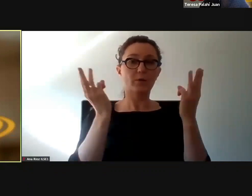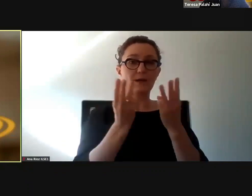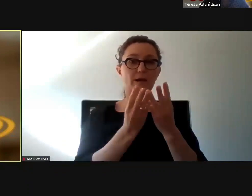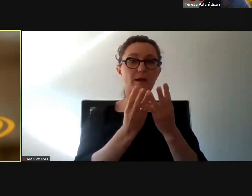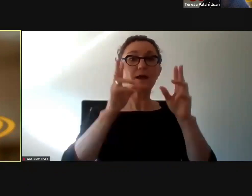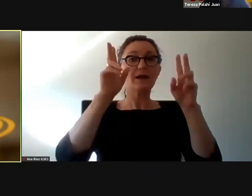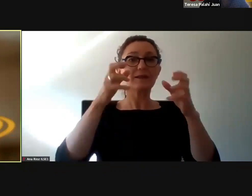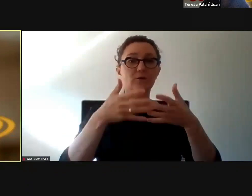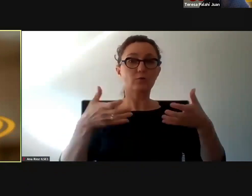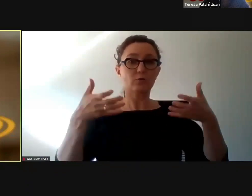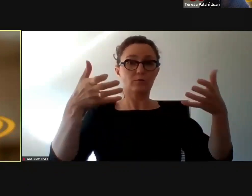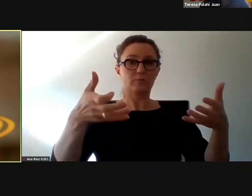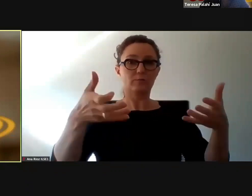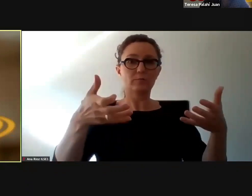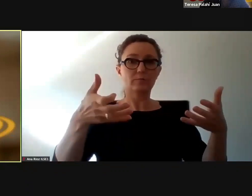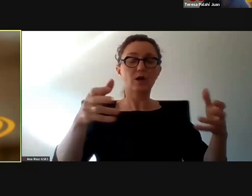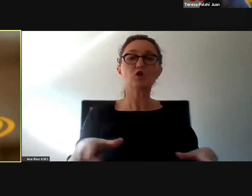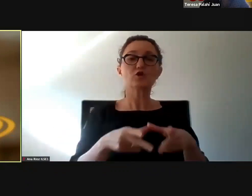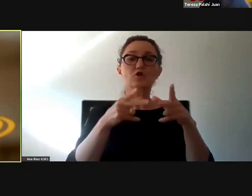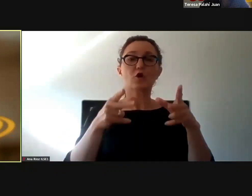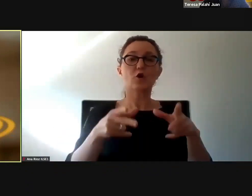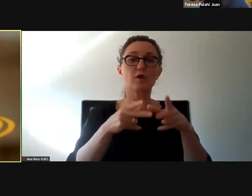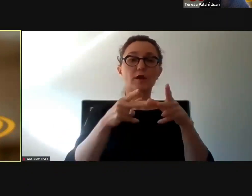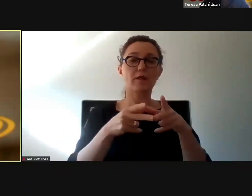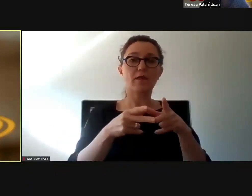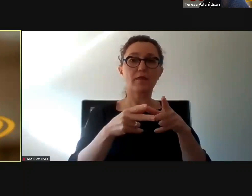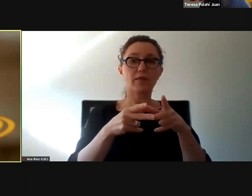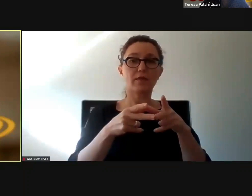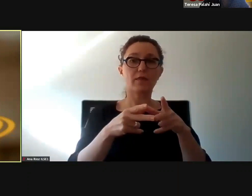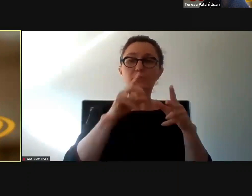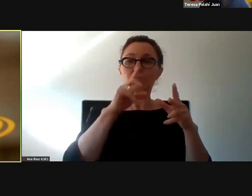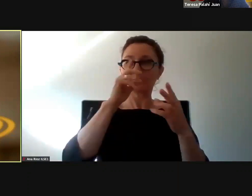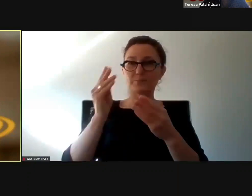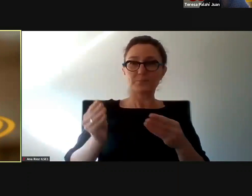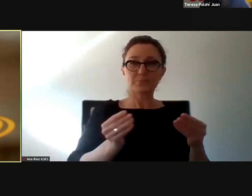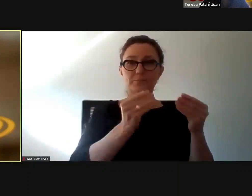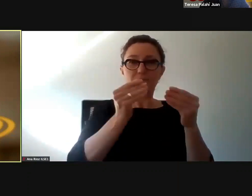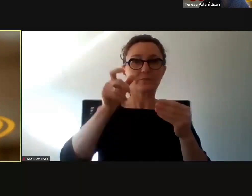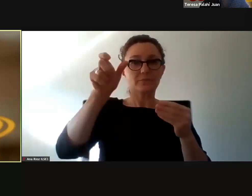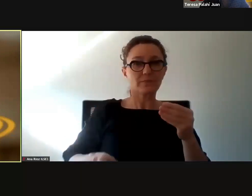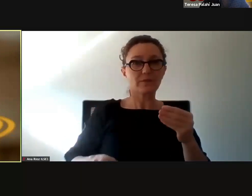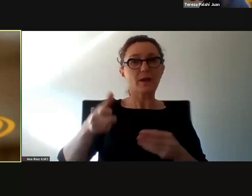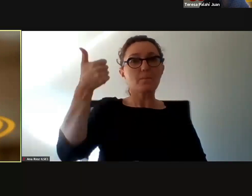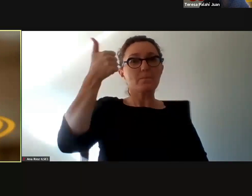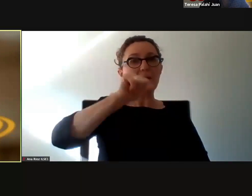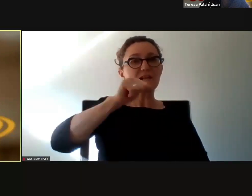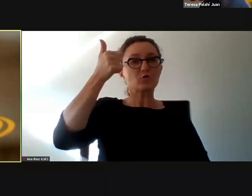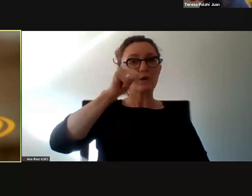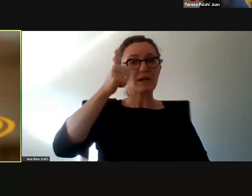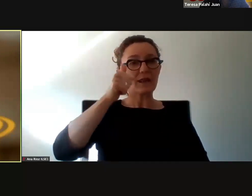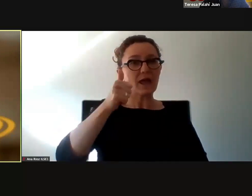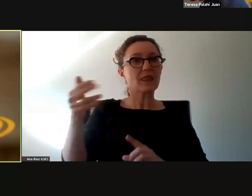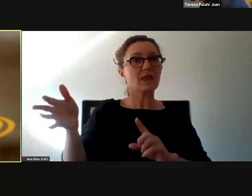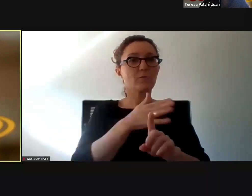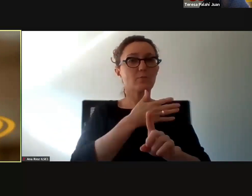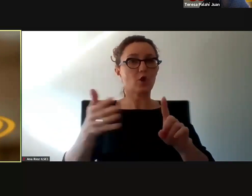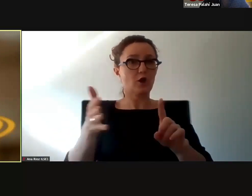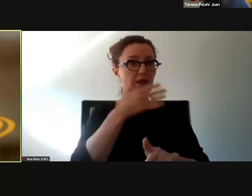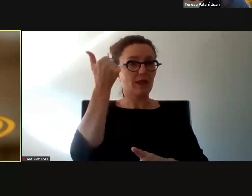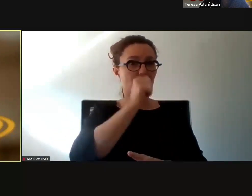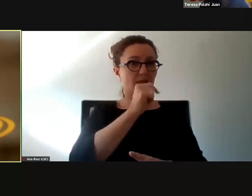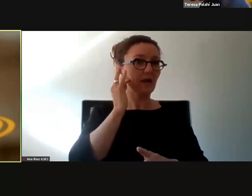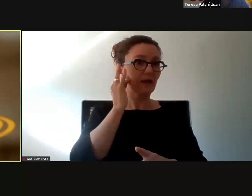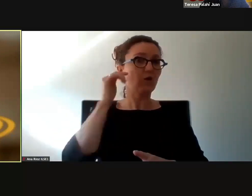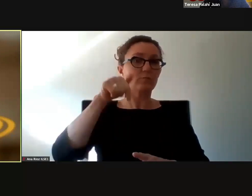La percepción social de la masculinidad en la violencia de género, con un ponente de altura